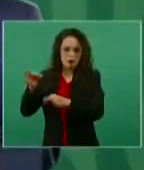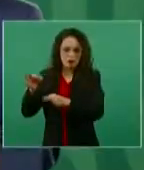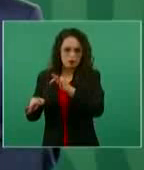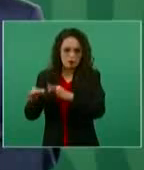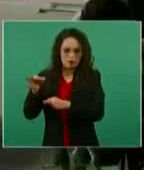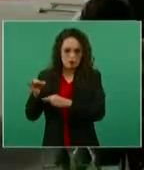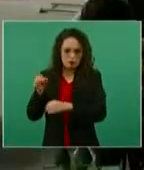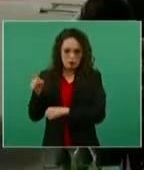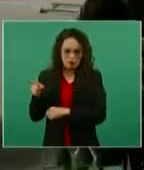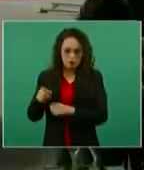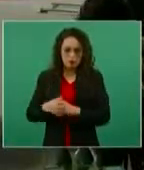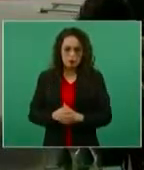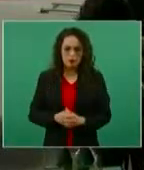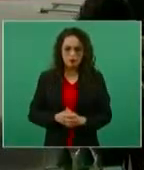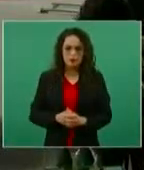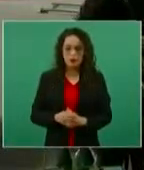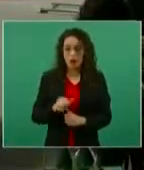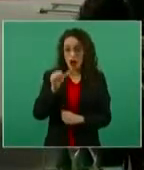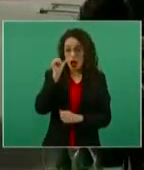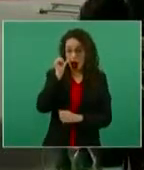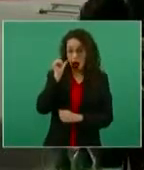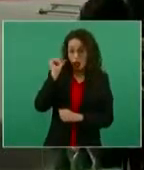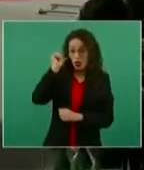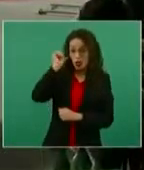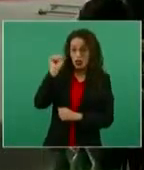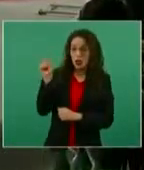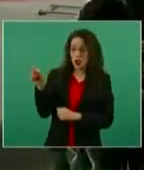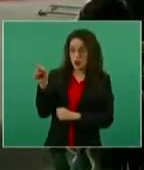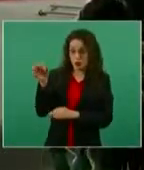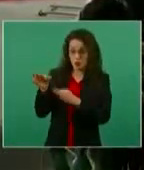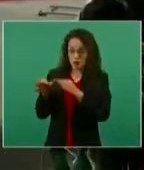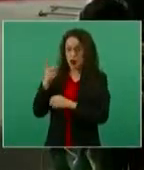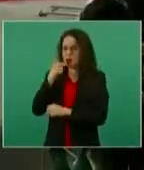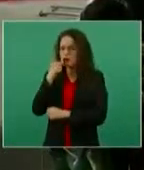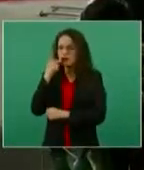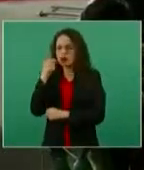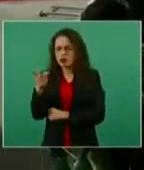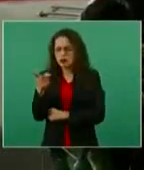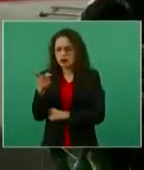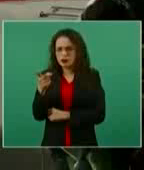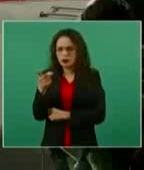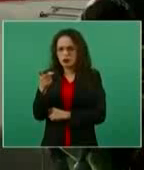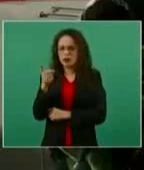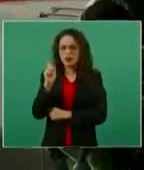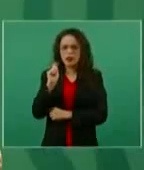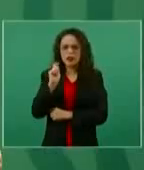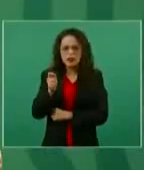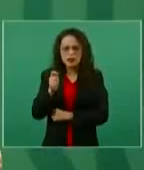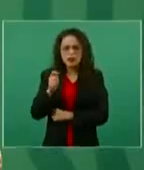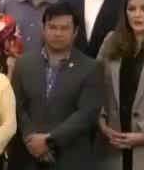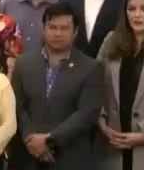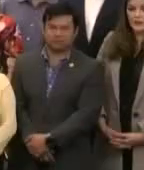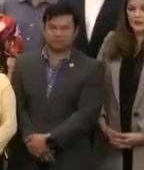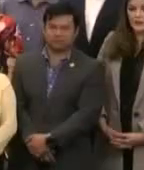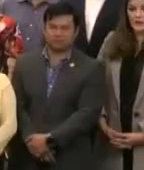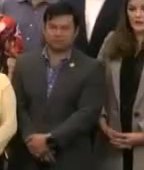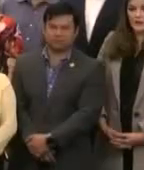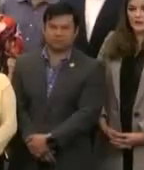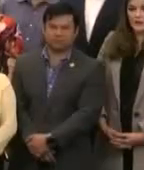la hija dice, pues es que Ramón no tiene a lo mejor tanta lana, pero... pero tiene otros detalles. Está